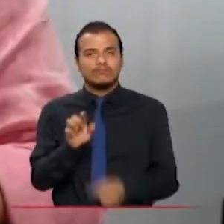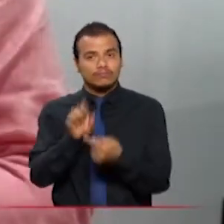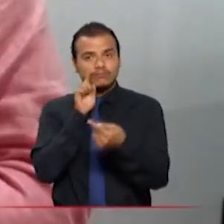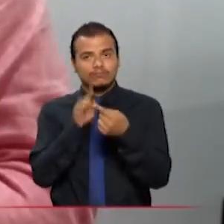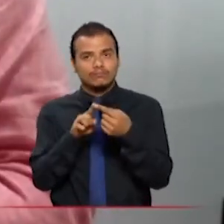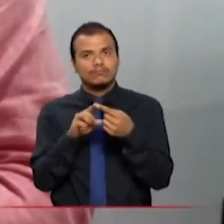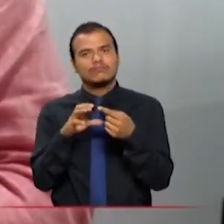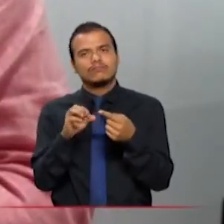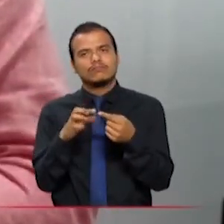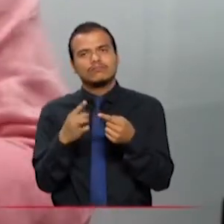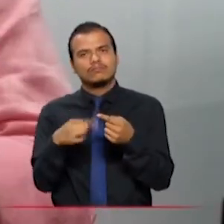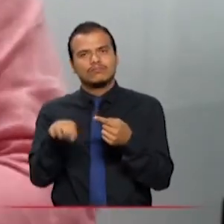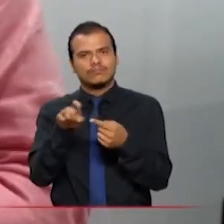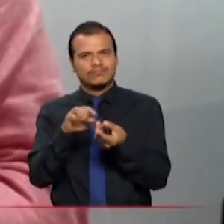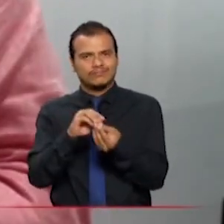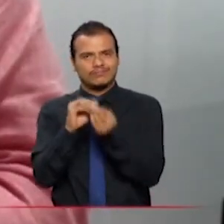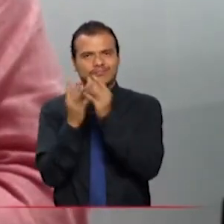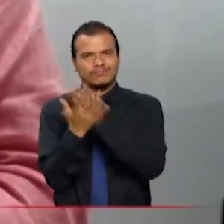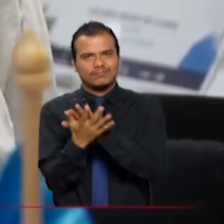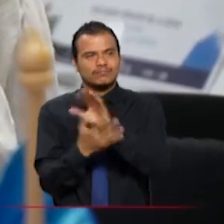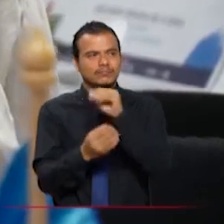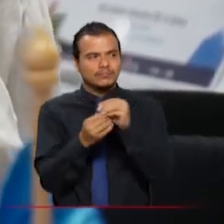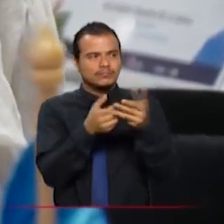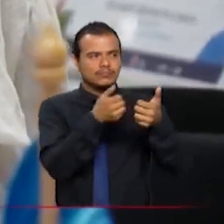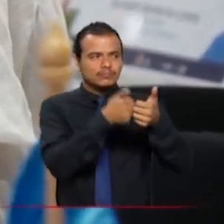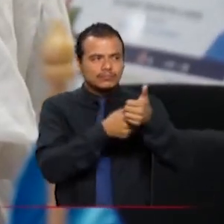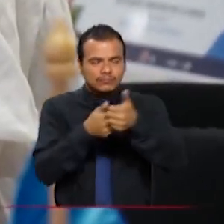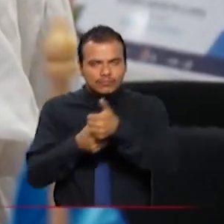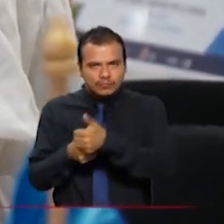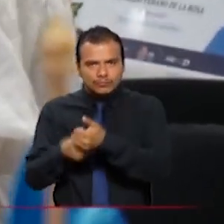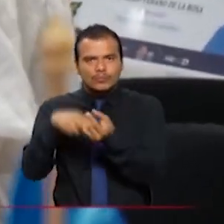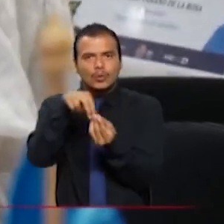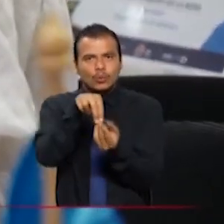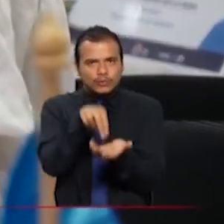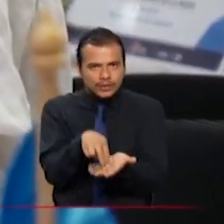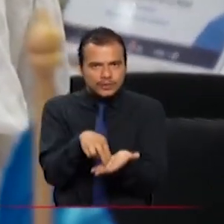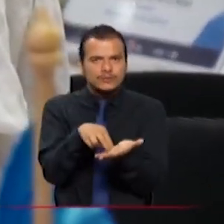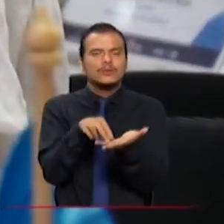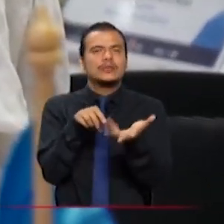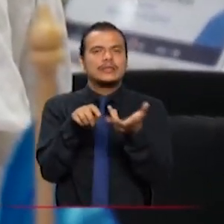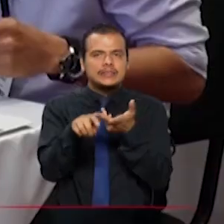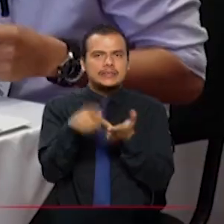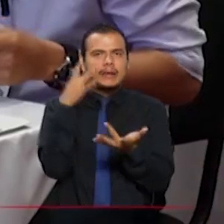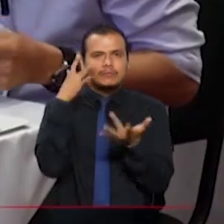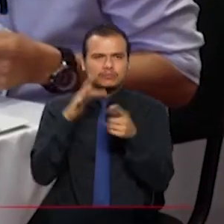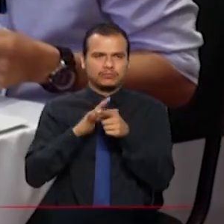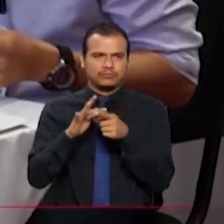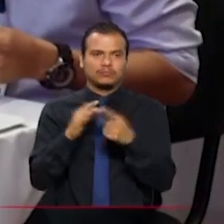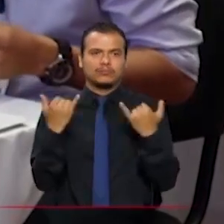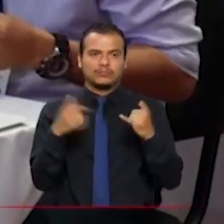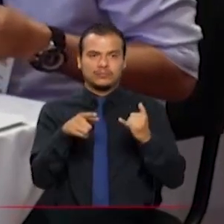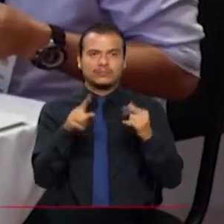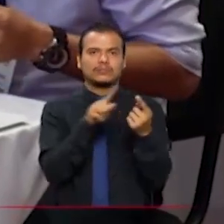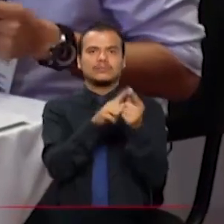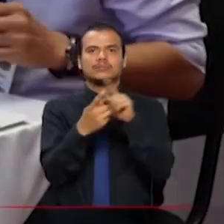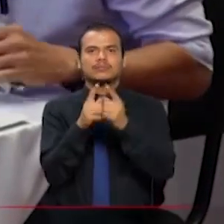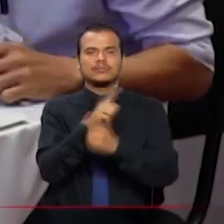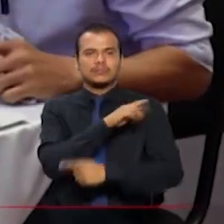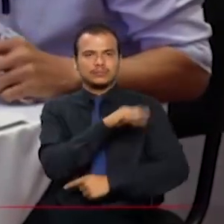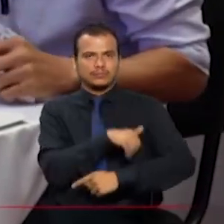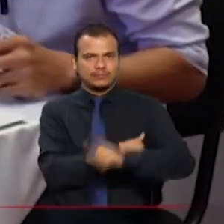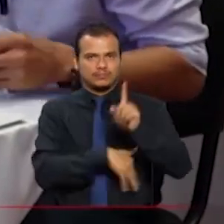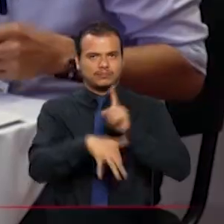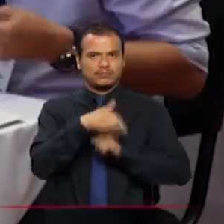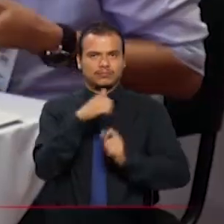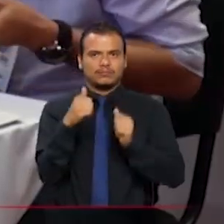COP, sino acorde a las necesidades que tenemos cada uno de las regiones. Durante el evento, el Ministerio de Ambiente, en colaboración con 31 CARG y